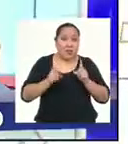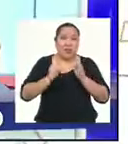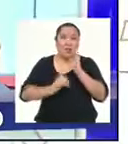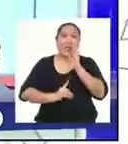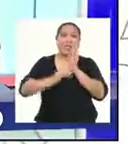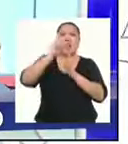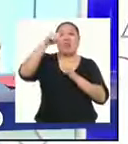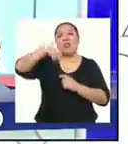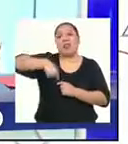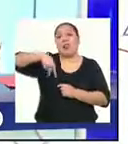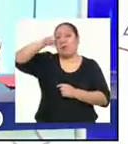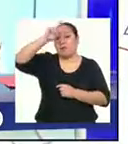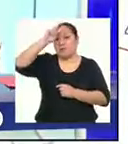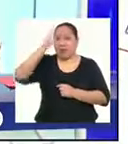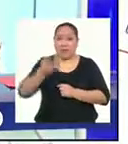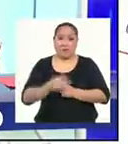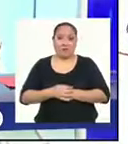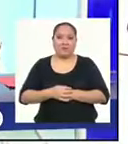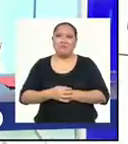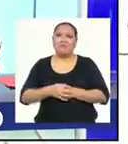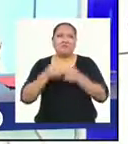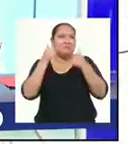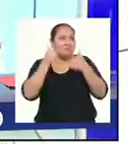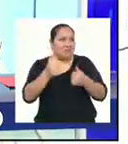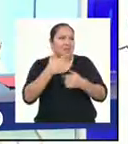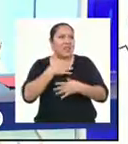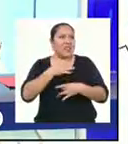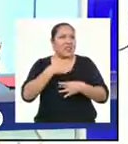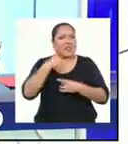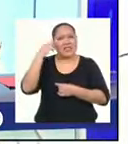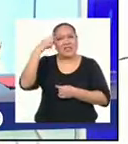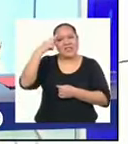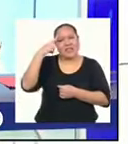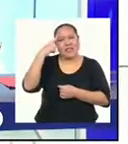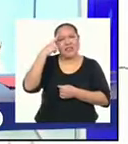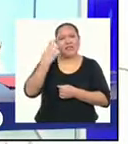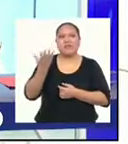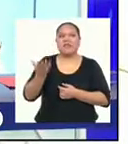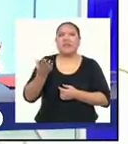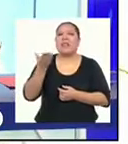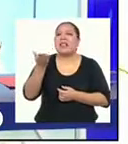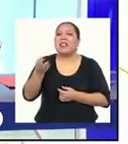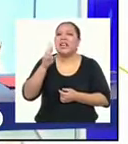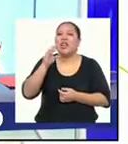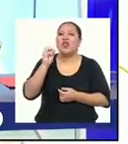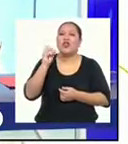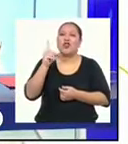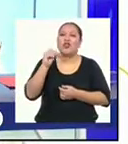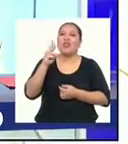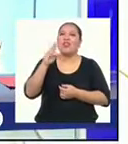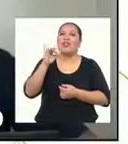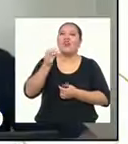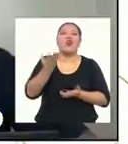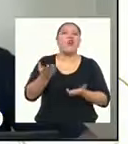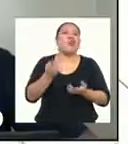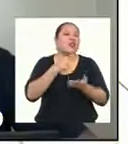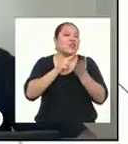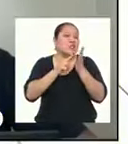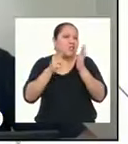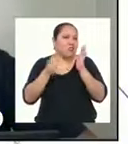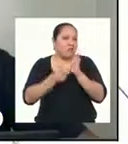país. Muy bien, María. ¡Qué interesante reflexión! Y para ti, Tocayo, ¿qué significa la diversidad?